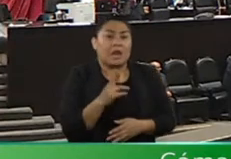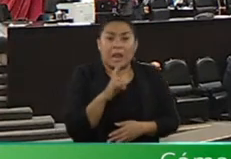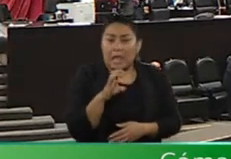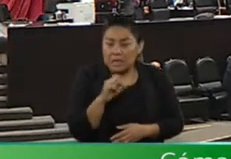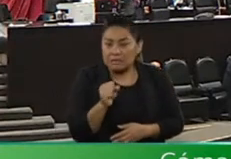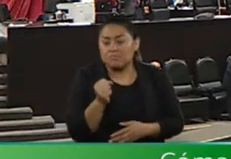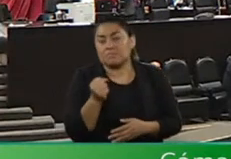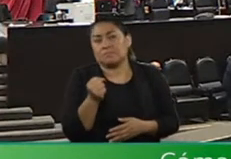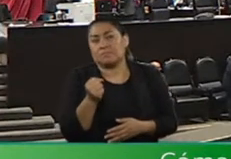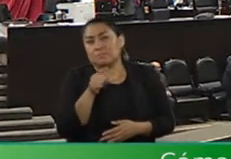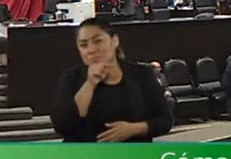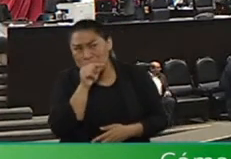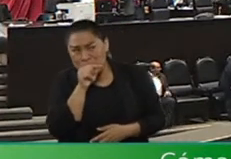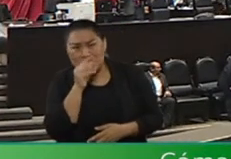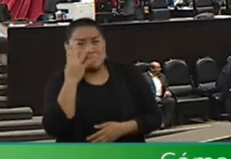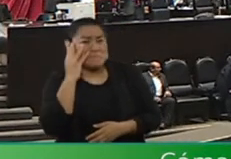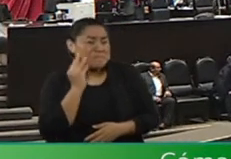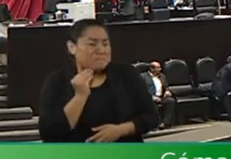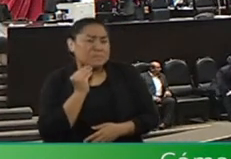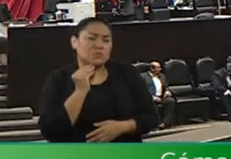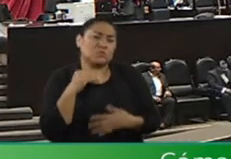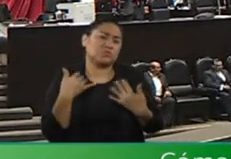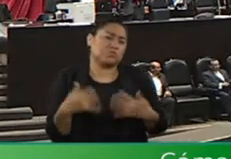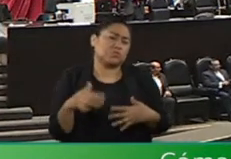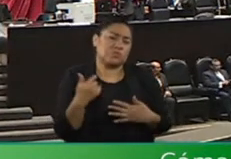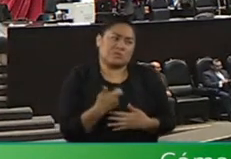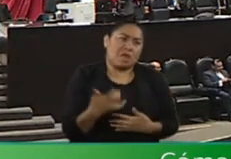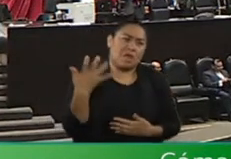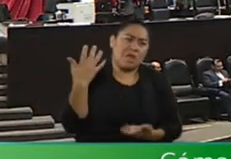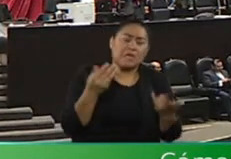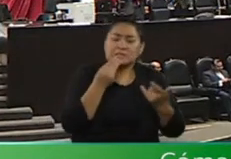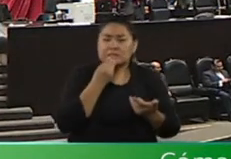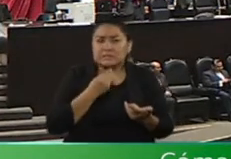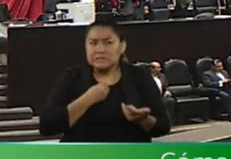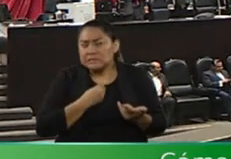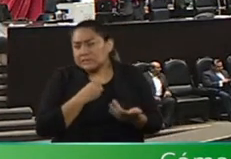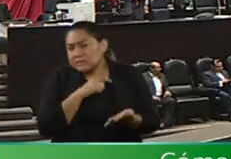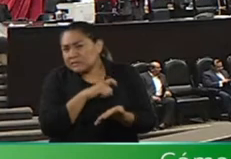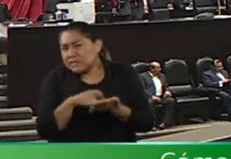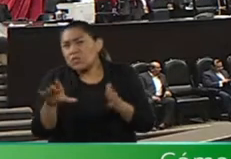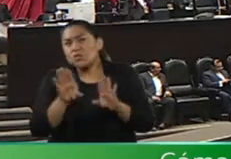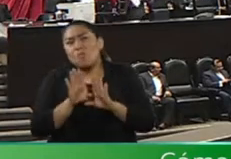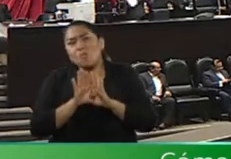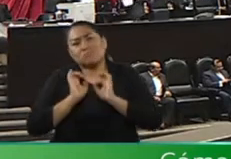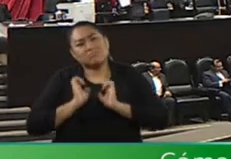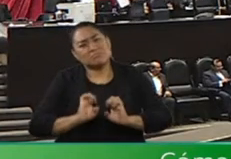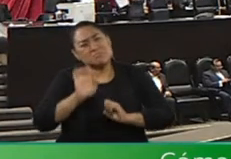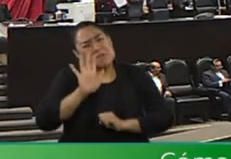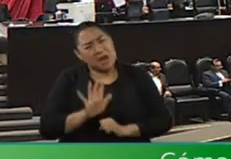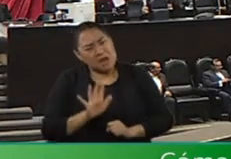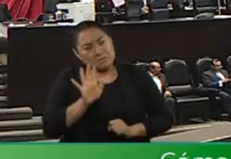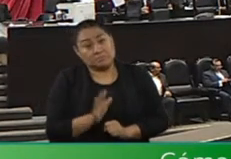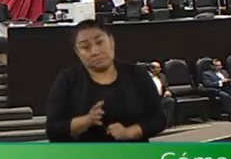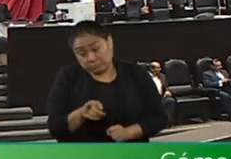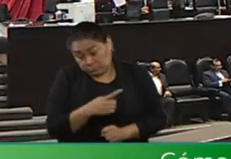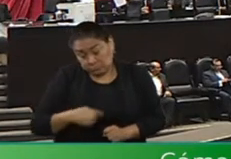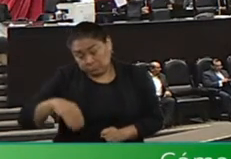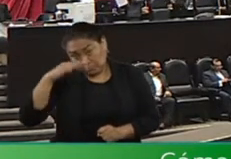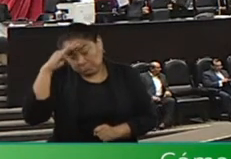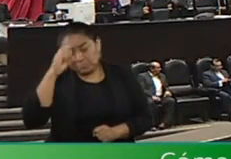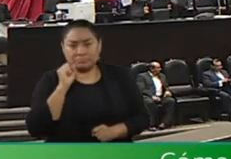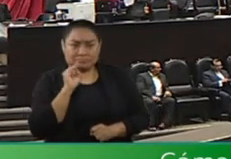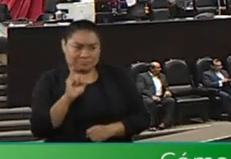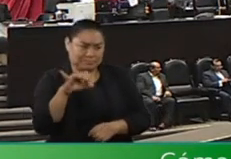limón son prácticamente un lujo en la mesa de los mexicanos. Por eso cuando decimos que vamos a votar a favor de